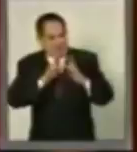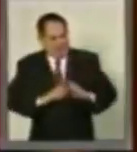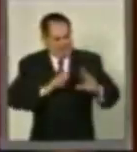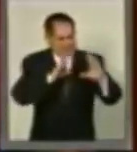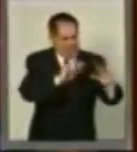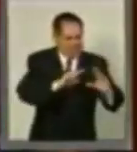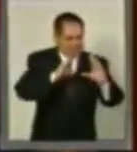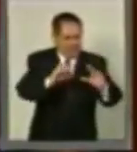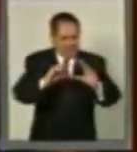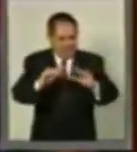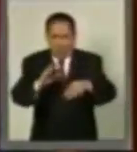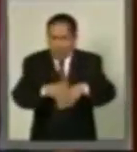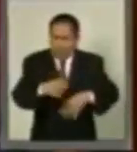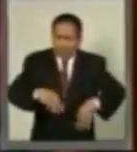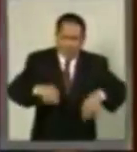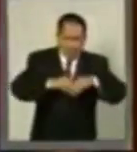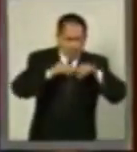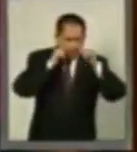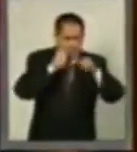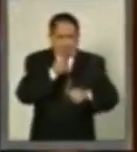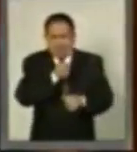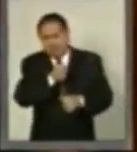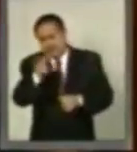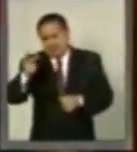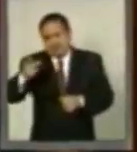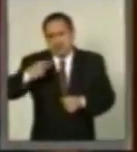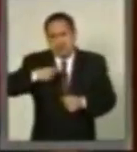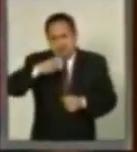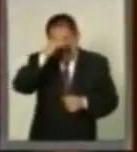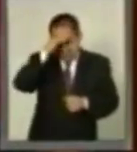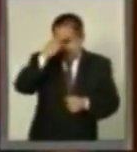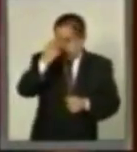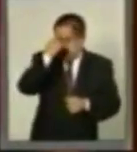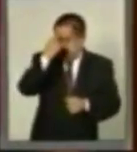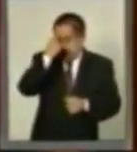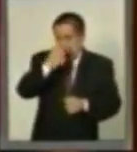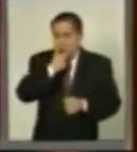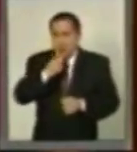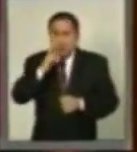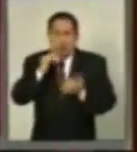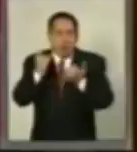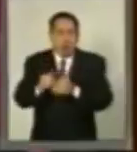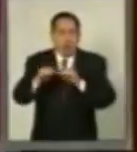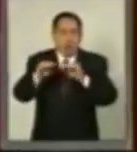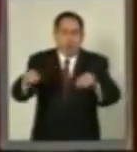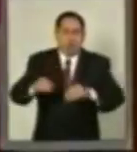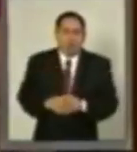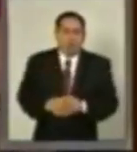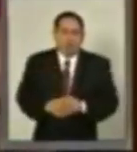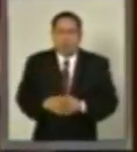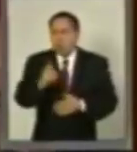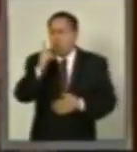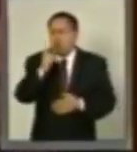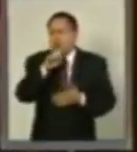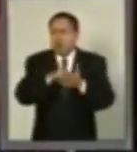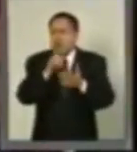capacitarlos y profesionalizarlos a los servidores públicos con perspectiva de género. Y me refiero a algo puntual.